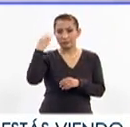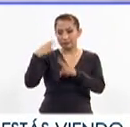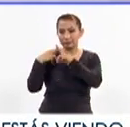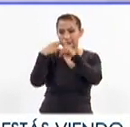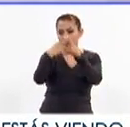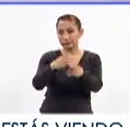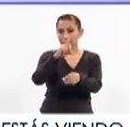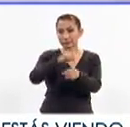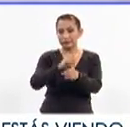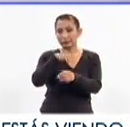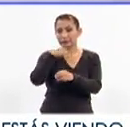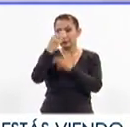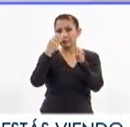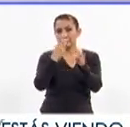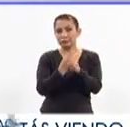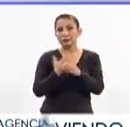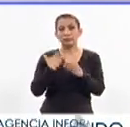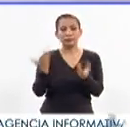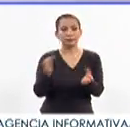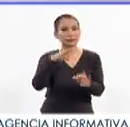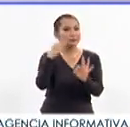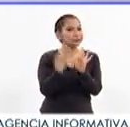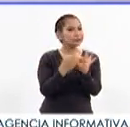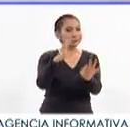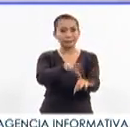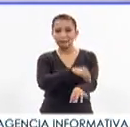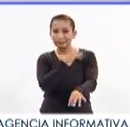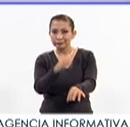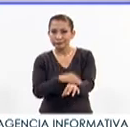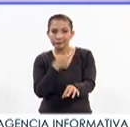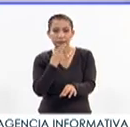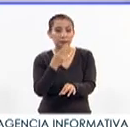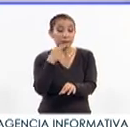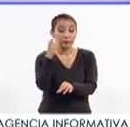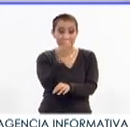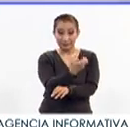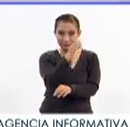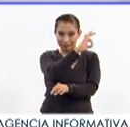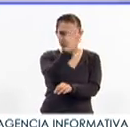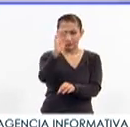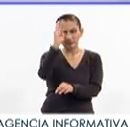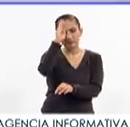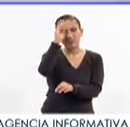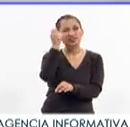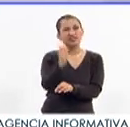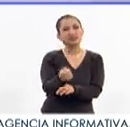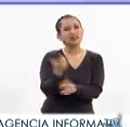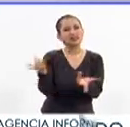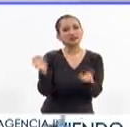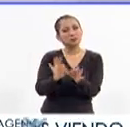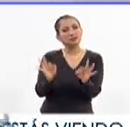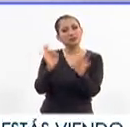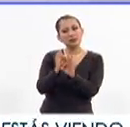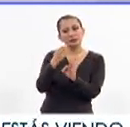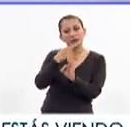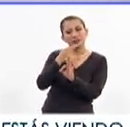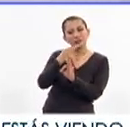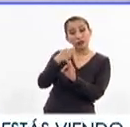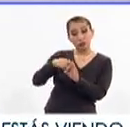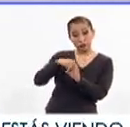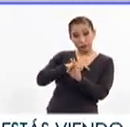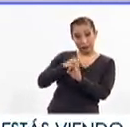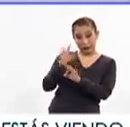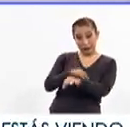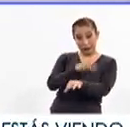se conmemora el Día Mundial de la Eficiencia Energética, una fecha que sirve para reflexionar sobre la importancia de utilizar